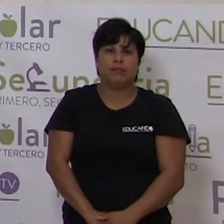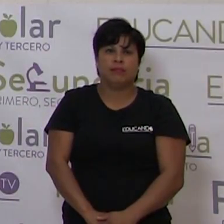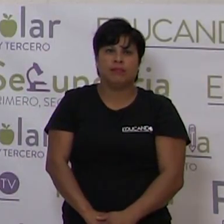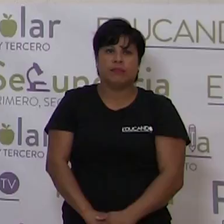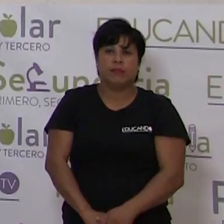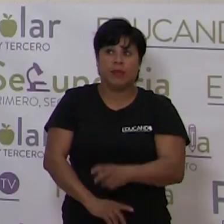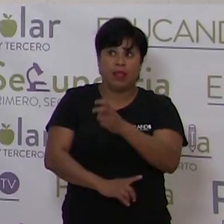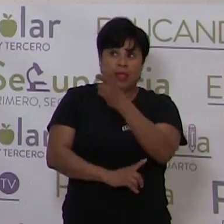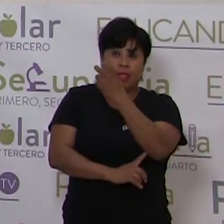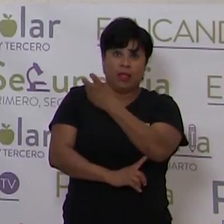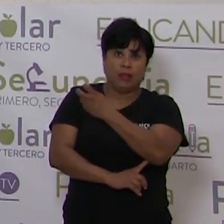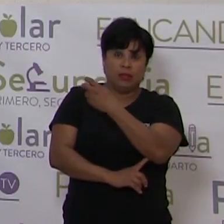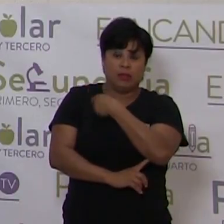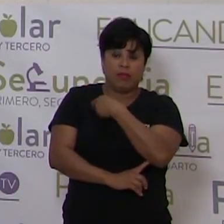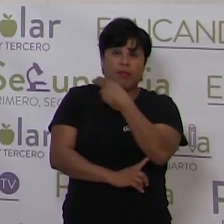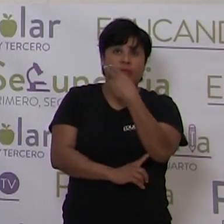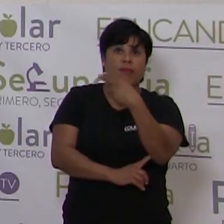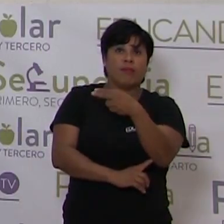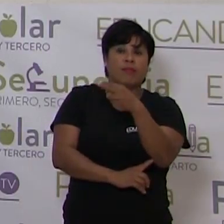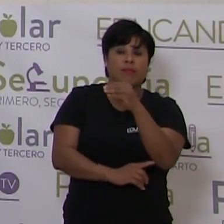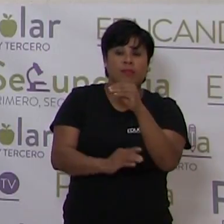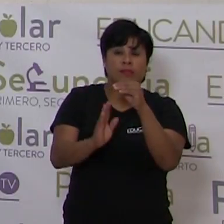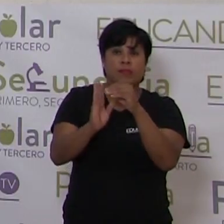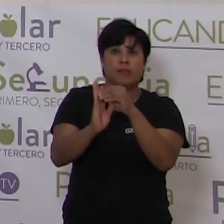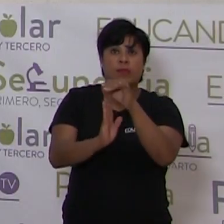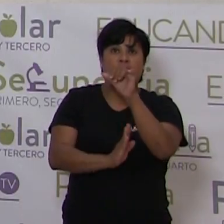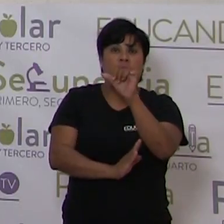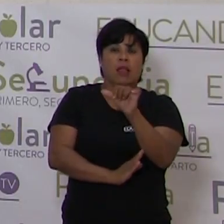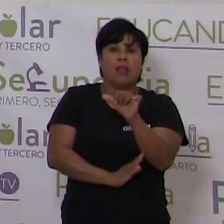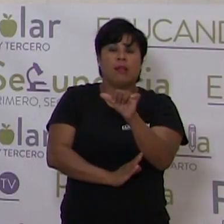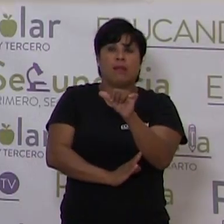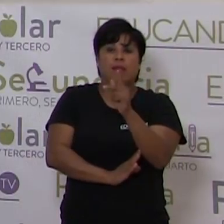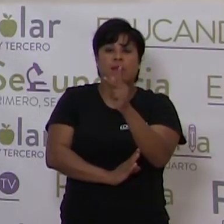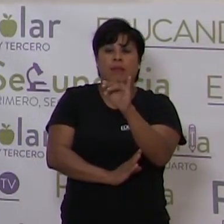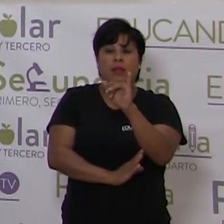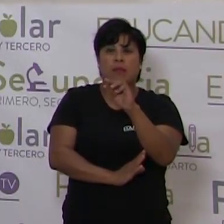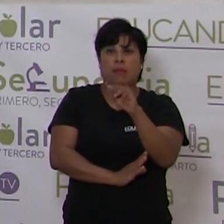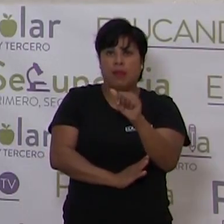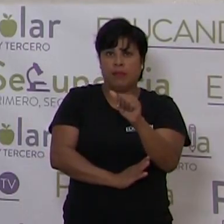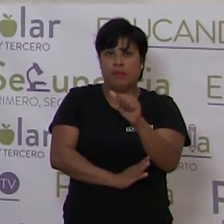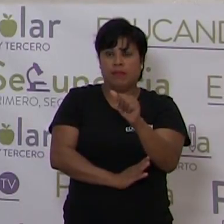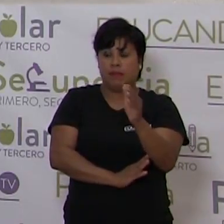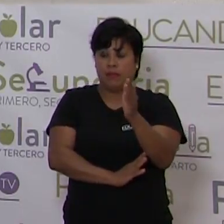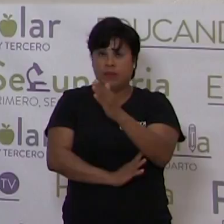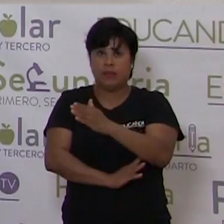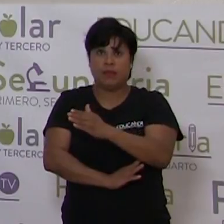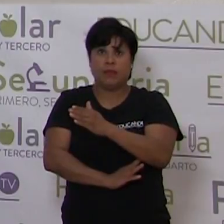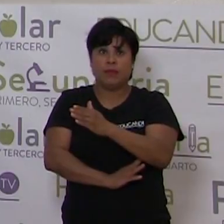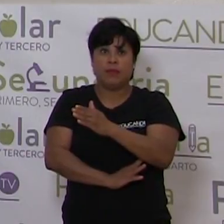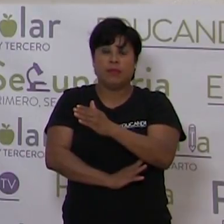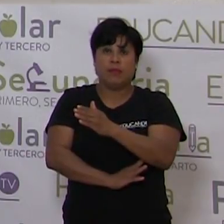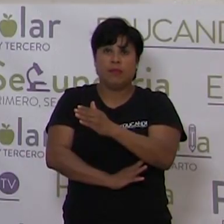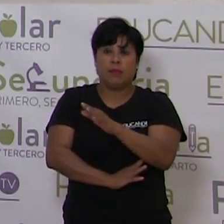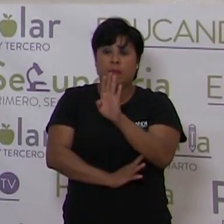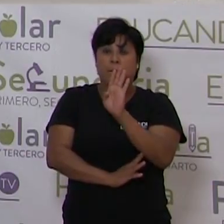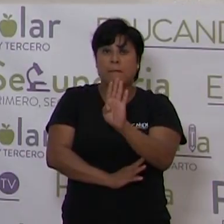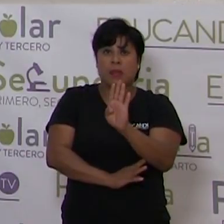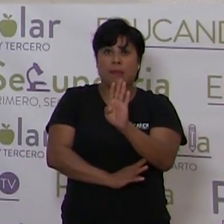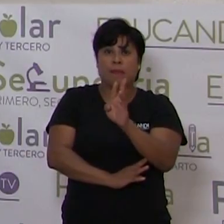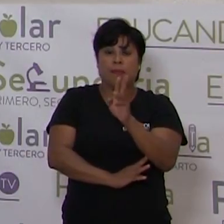A este le voy a llamar A prima y este B